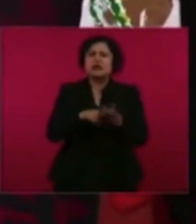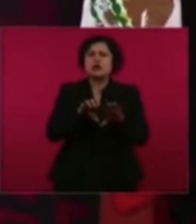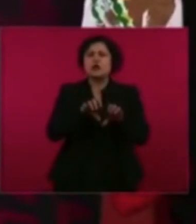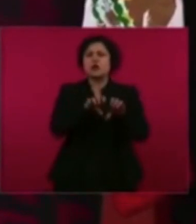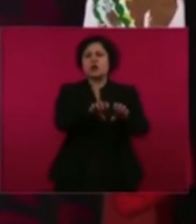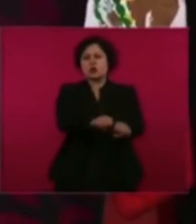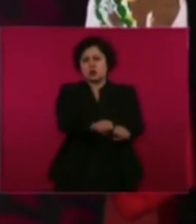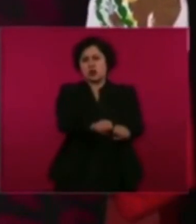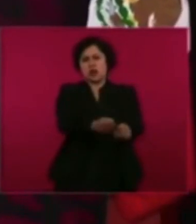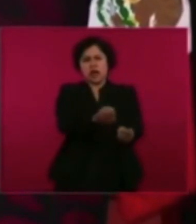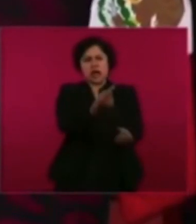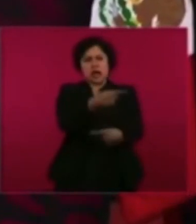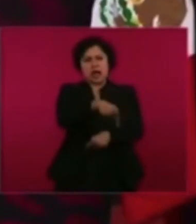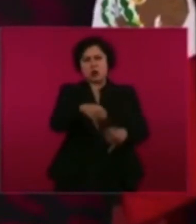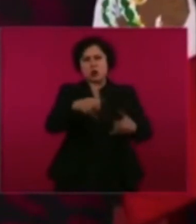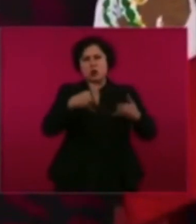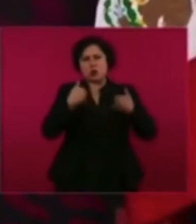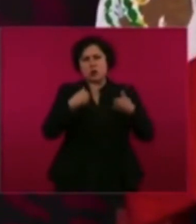unos jóvenes,